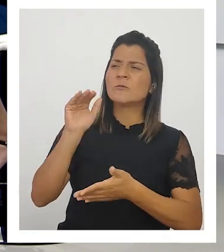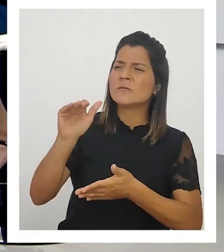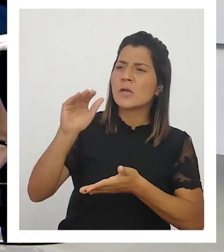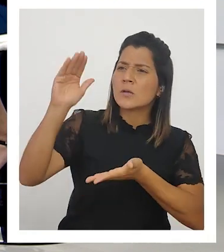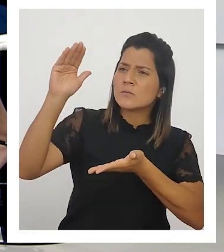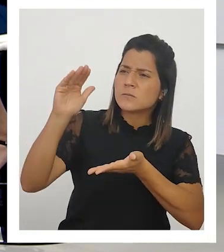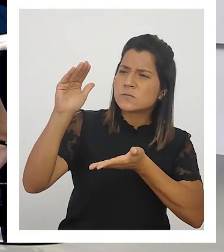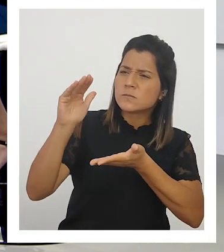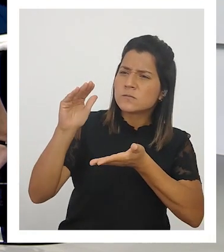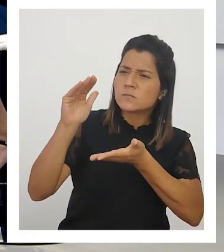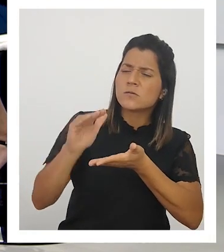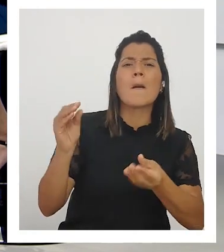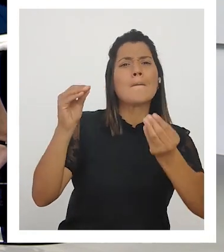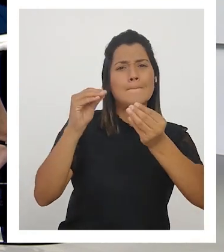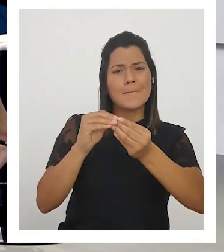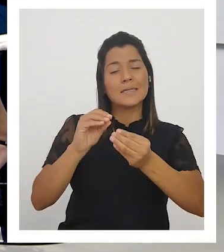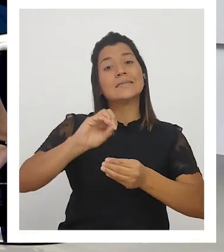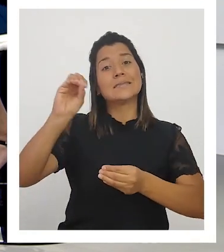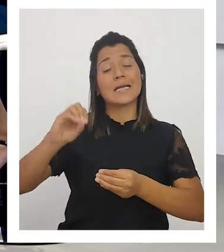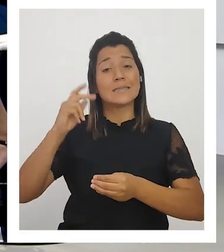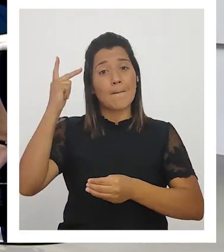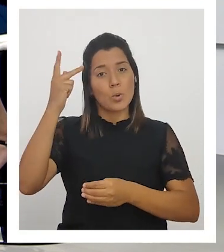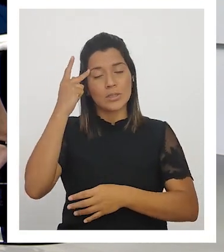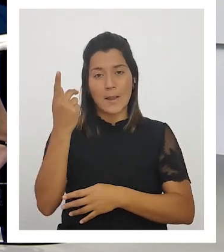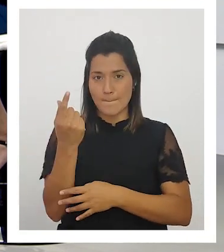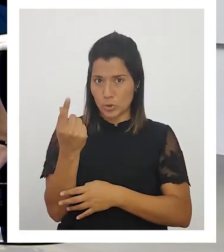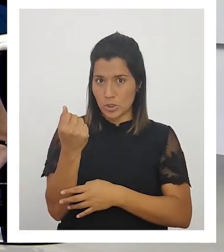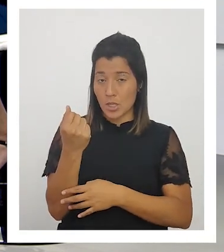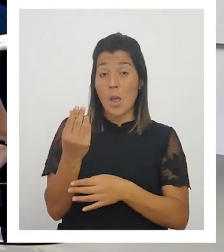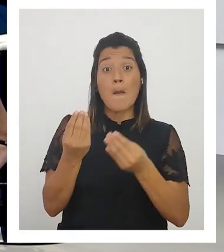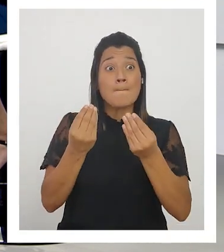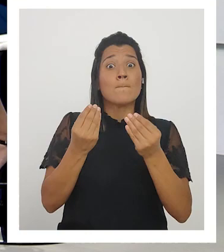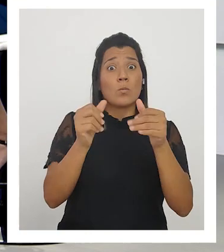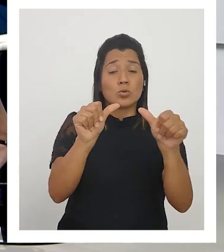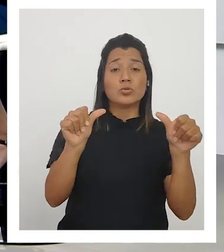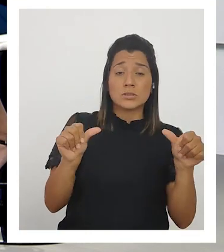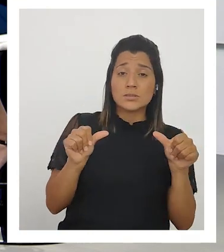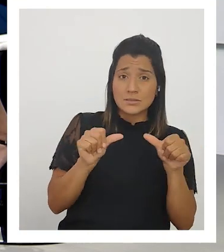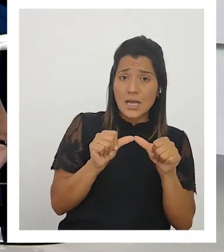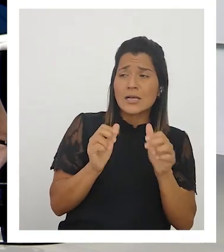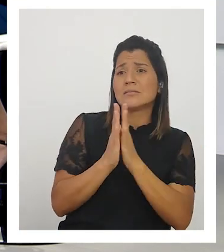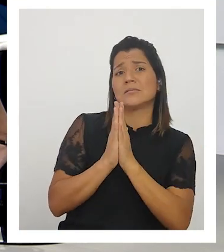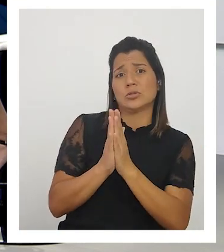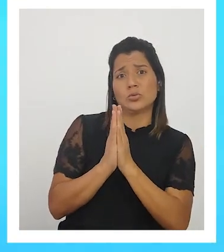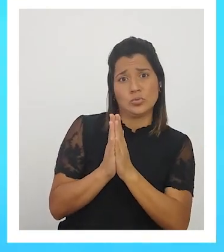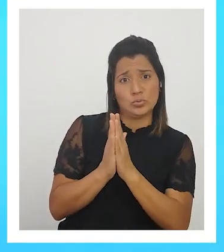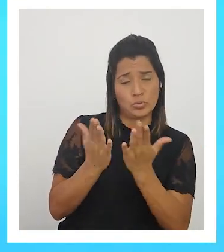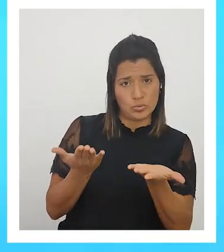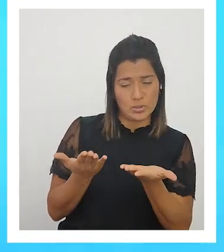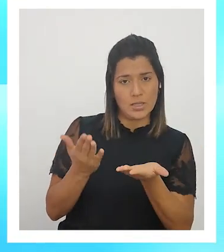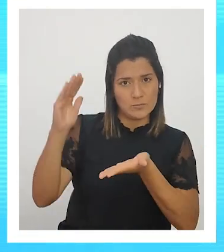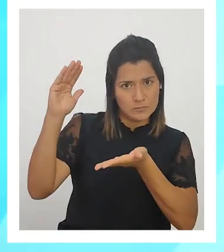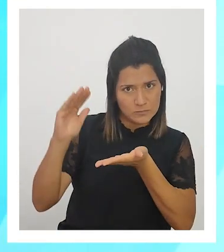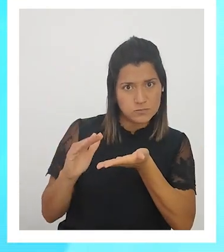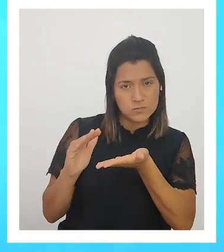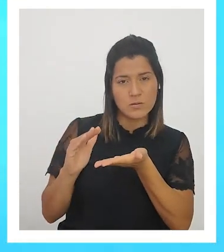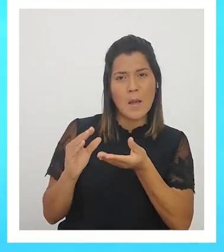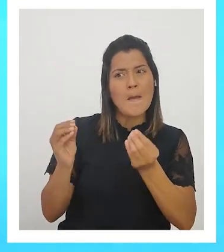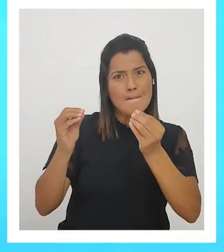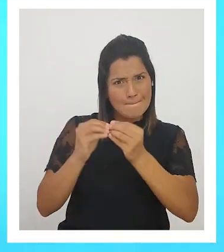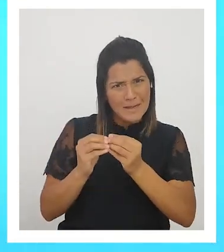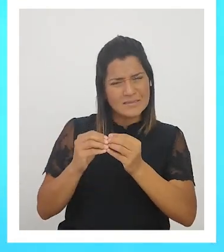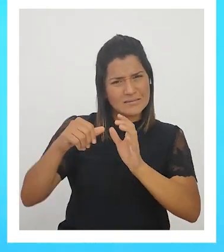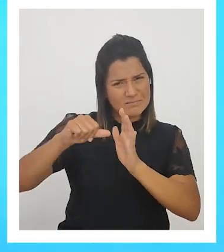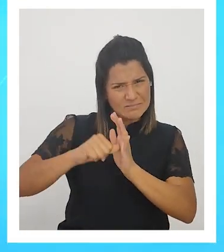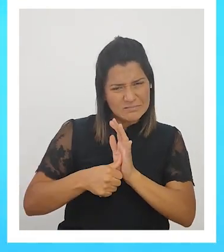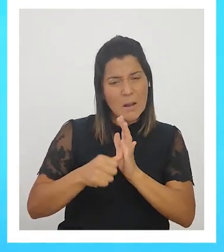más significativa la tasa política monetaria. Muchos sectores han estado solicitando, ¿verdad?, una reducción más fuerte